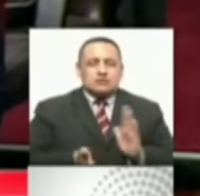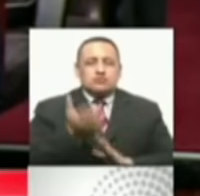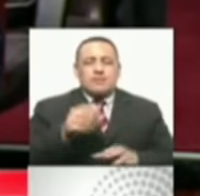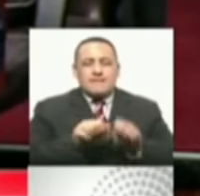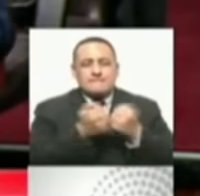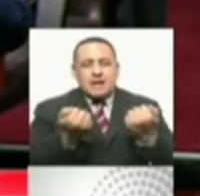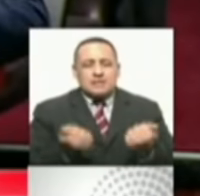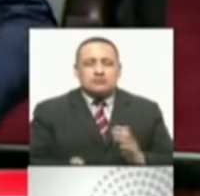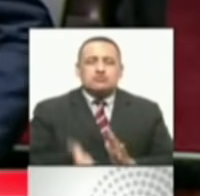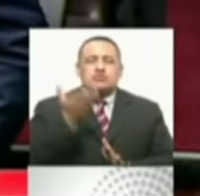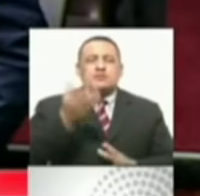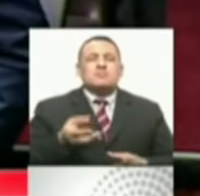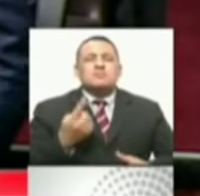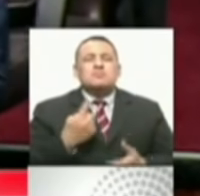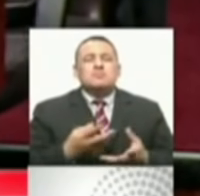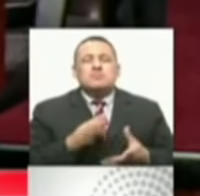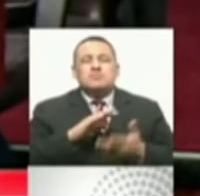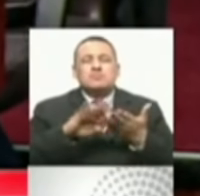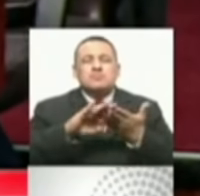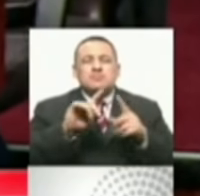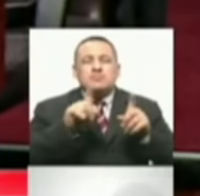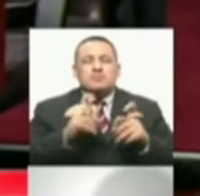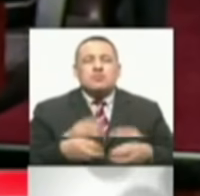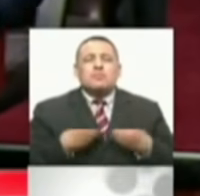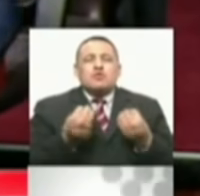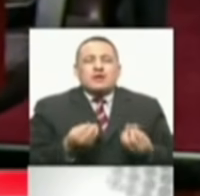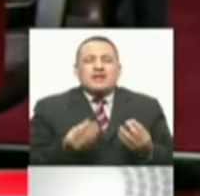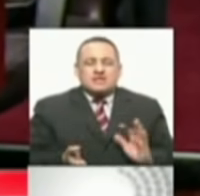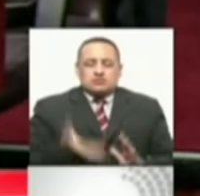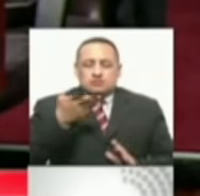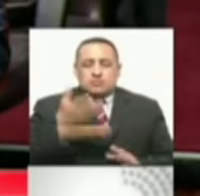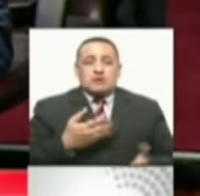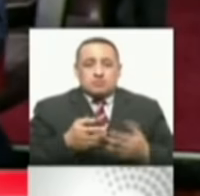situaciones en las cuales inclusive ya se ha tornado un poco de